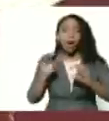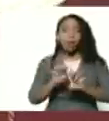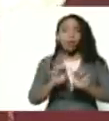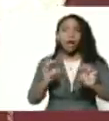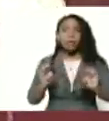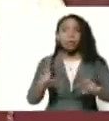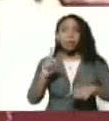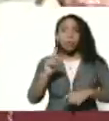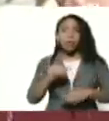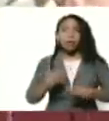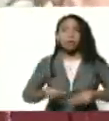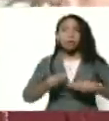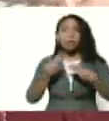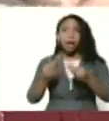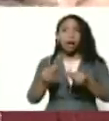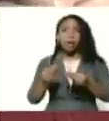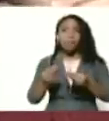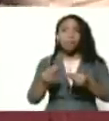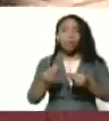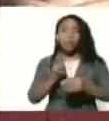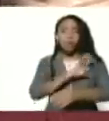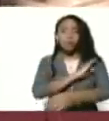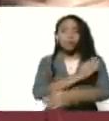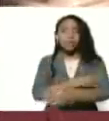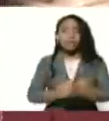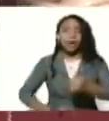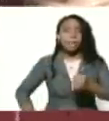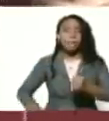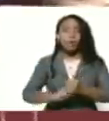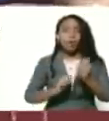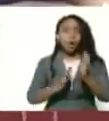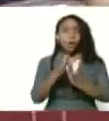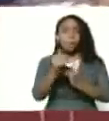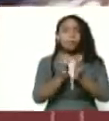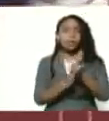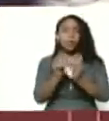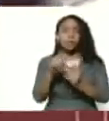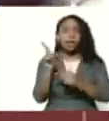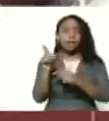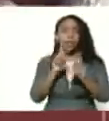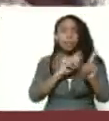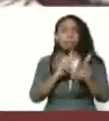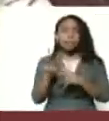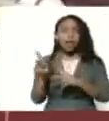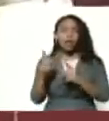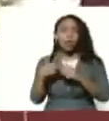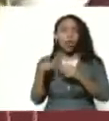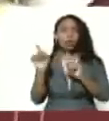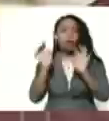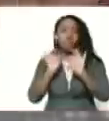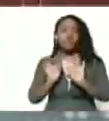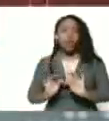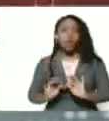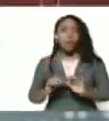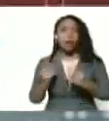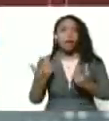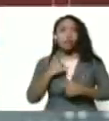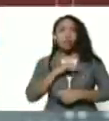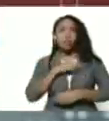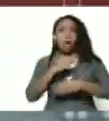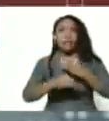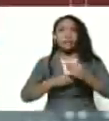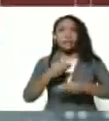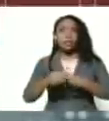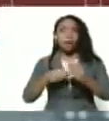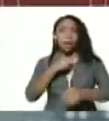también le damos fortaleza y apoyo a los emprendedores a través de este plan y otros mecanismos que estamos impartiendo en